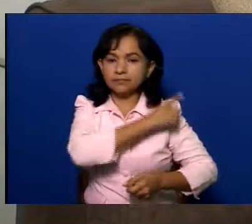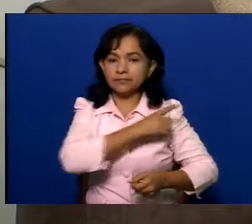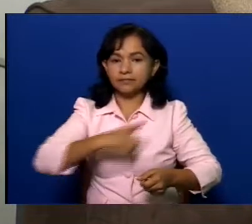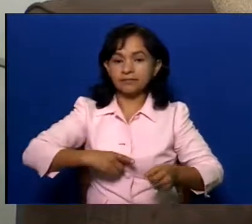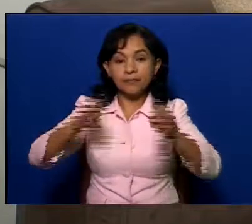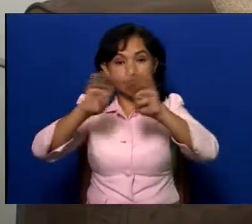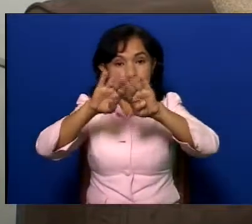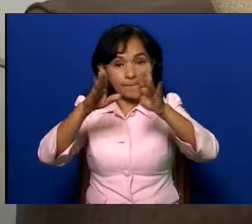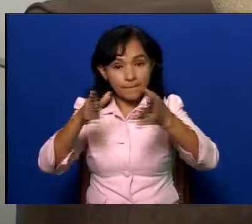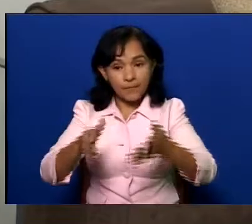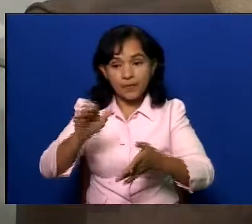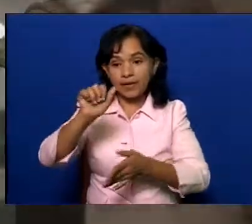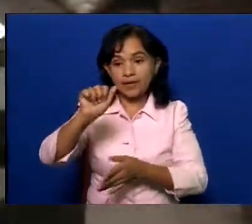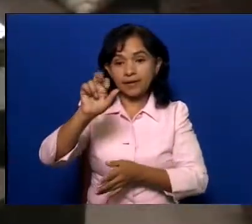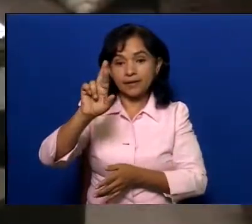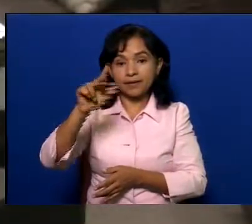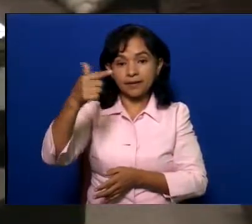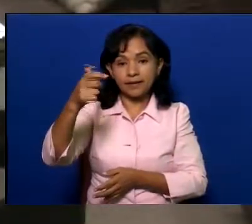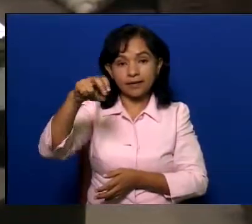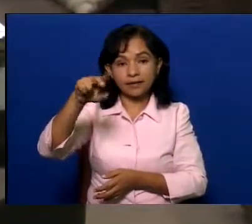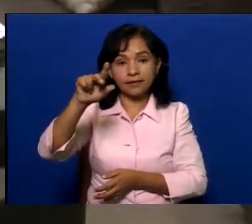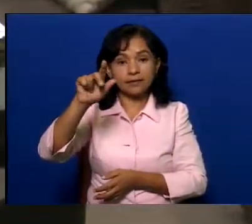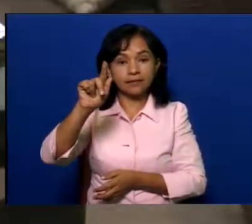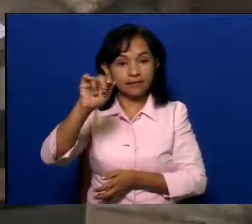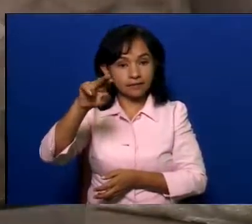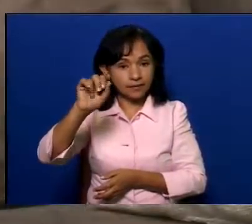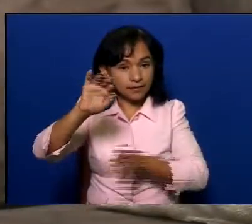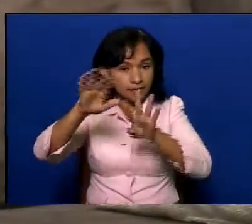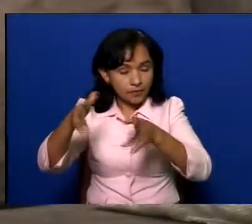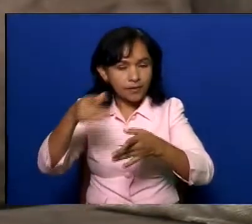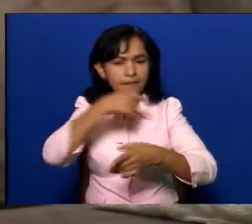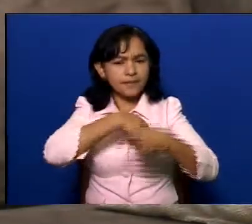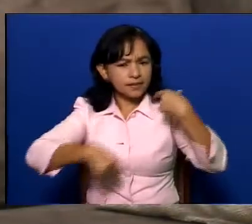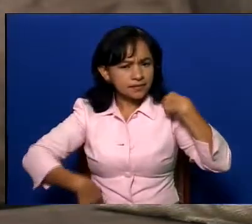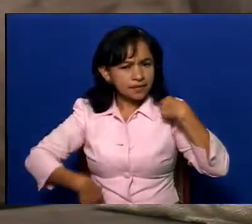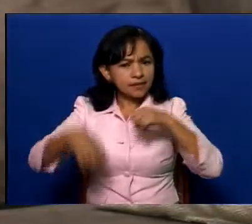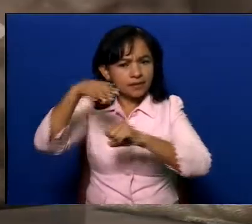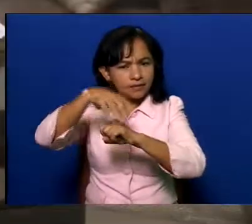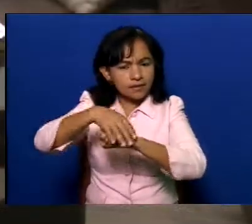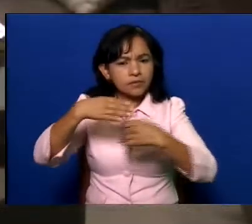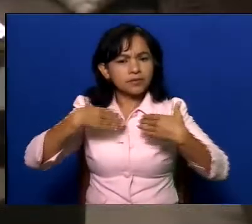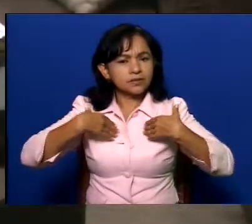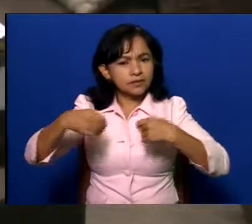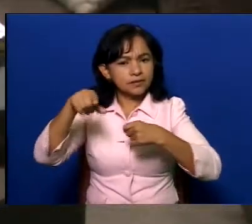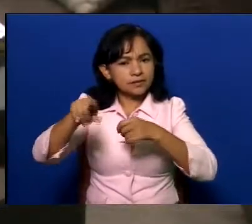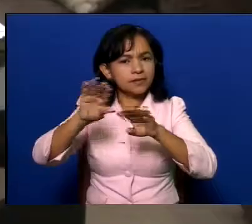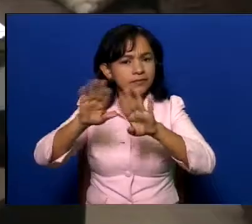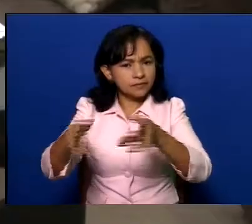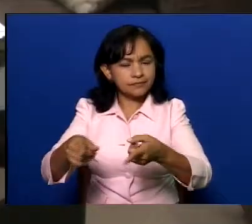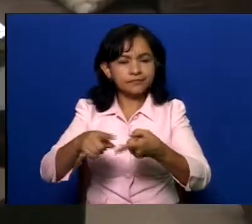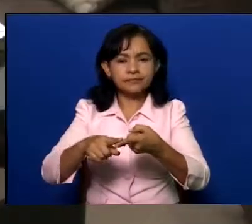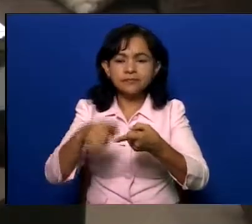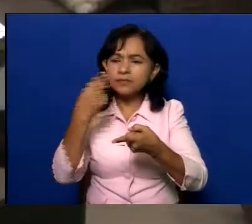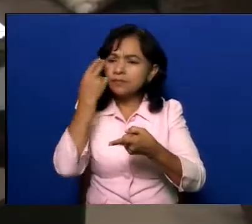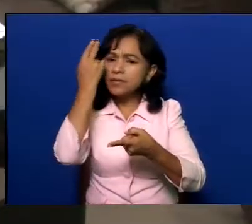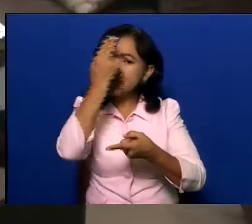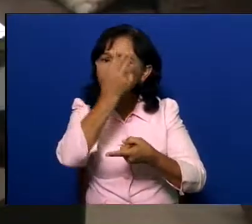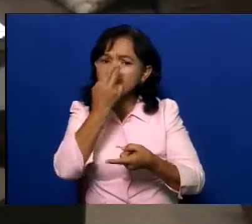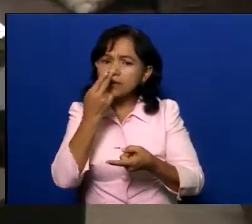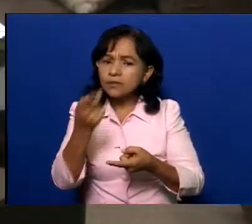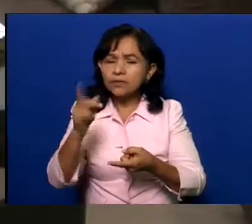población de poder ante su cuidado propio, ante ese autocuido permanente que debe tener en